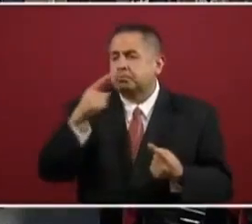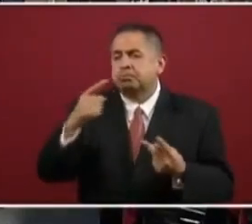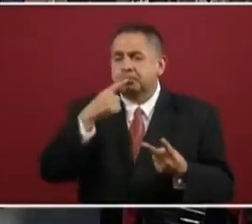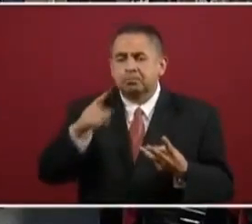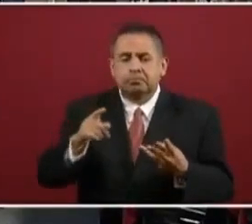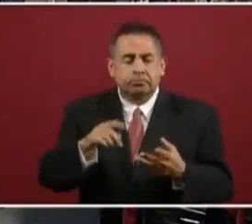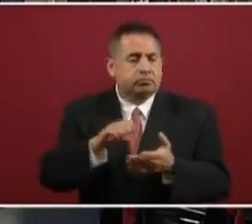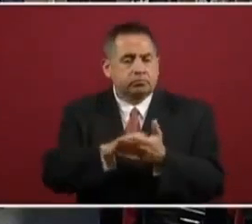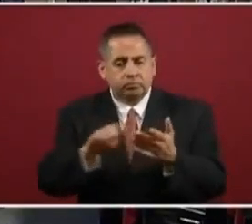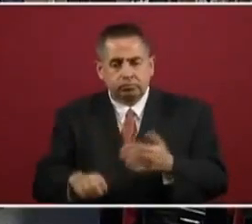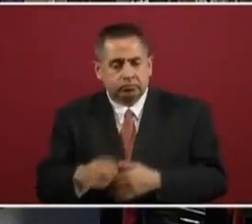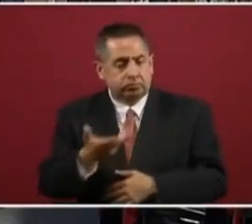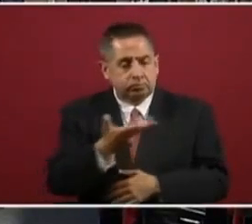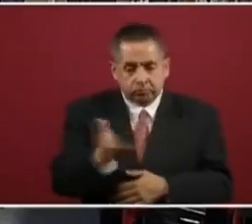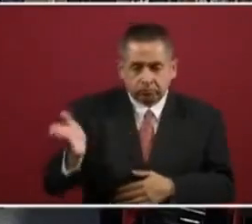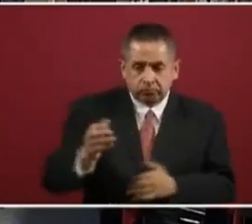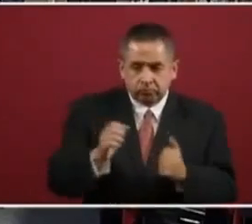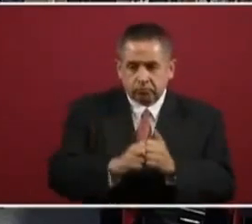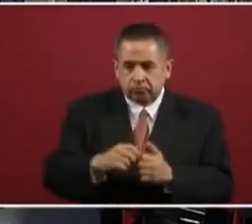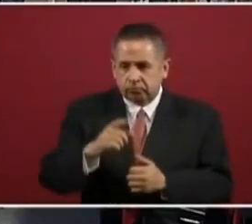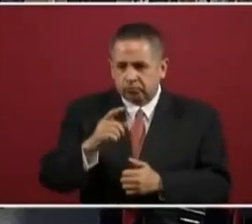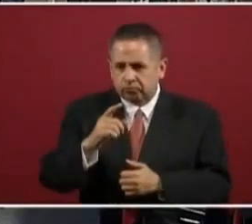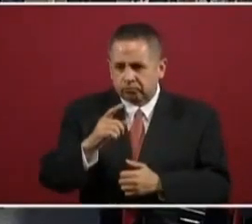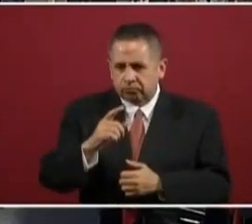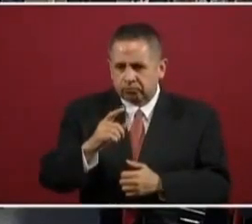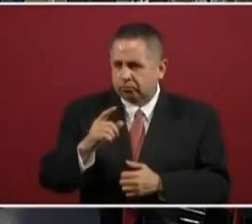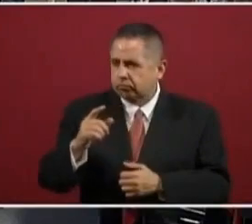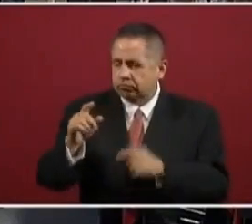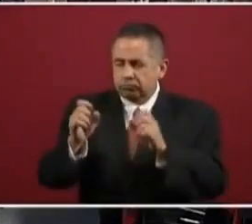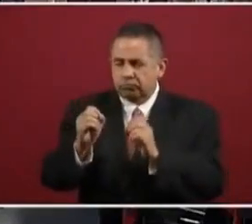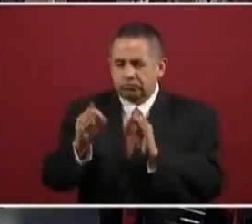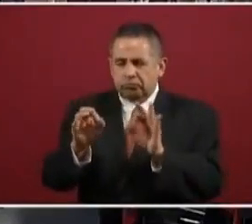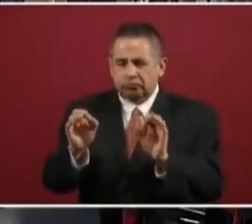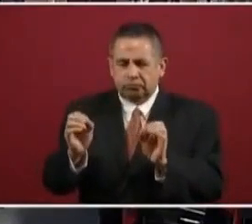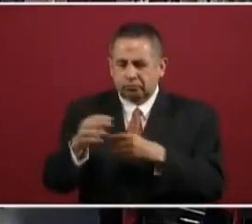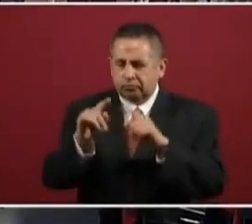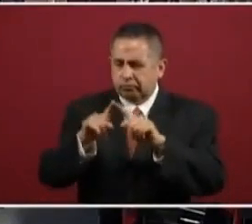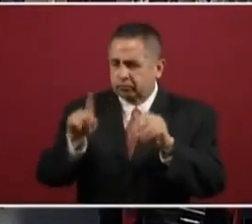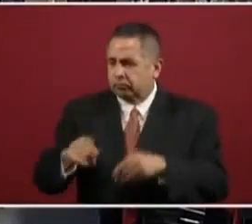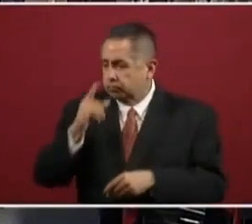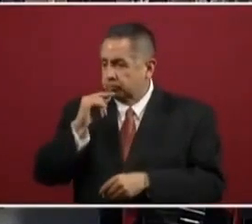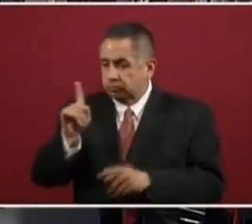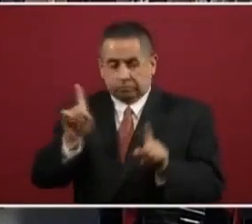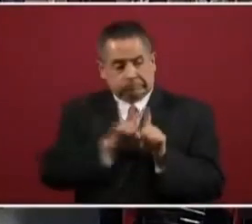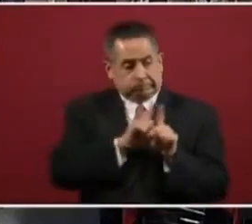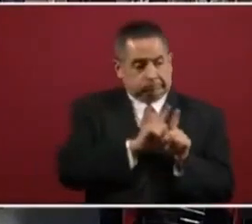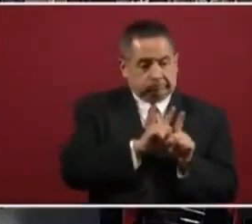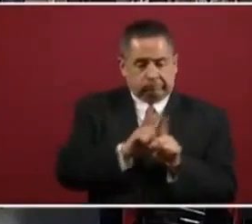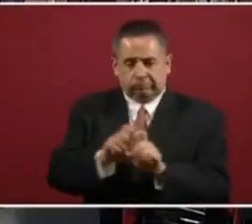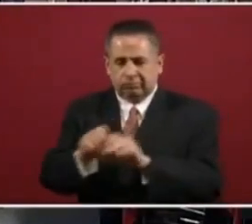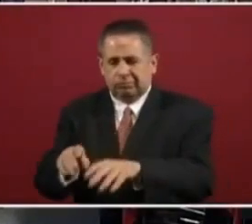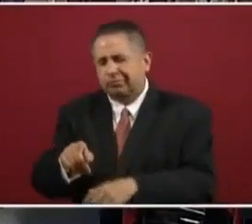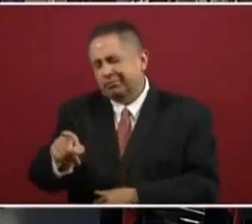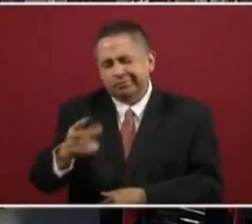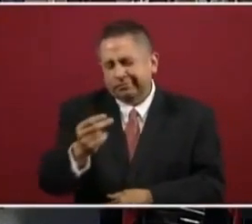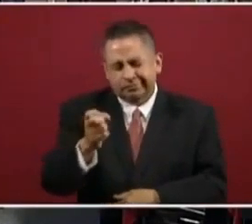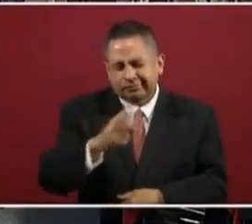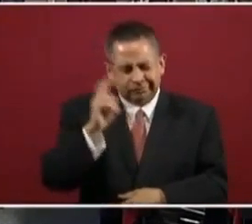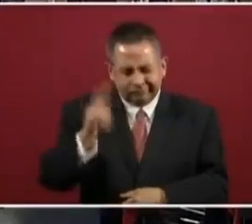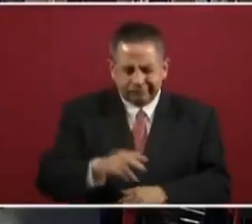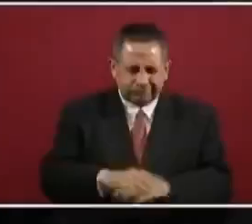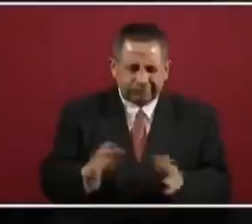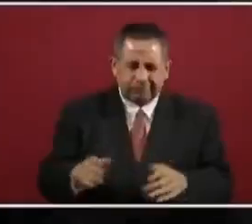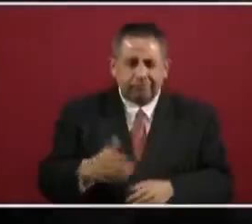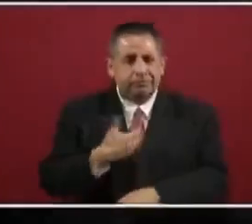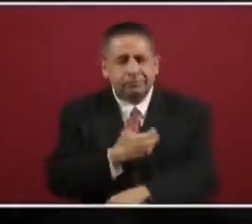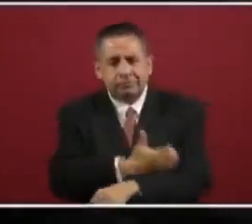tratos por ejemplo que los despiden con un un policía a través de un oficio y que el policía va con ellos para sacarlos de sus trabajos eso no es cierto